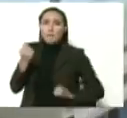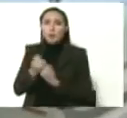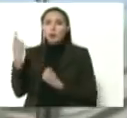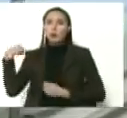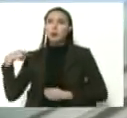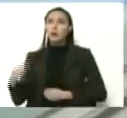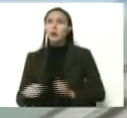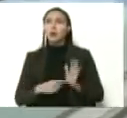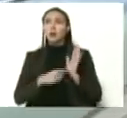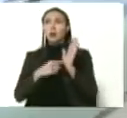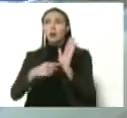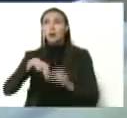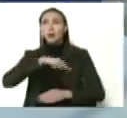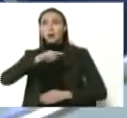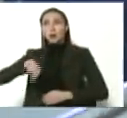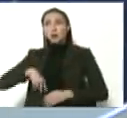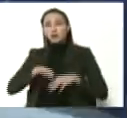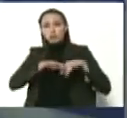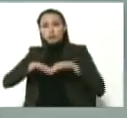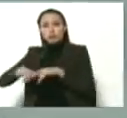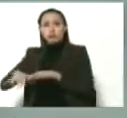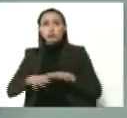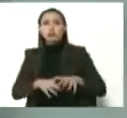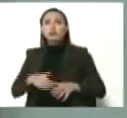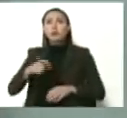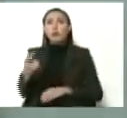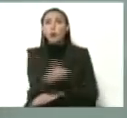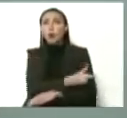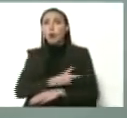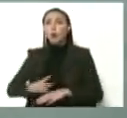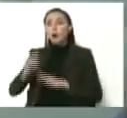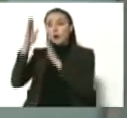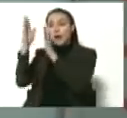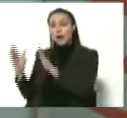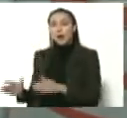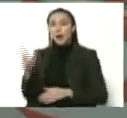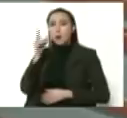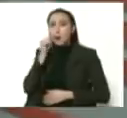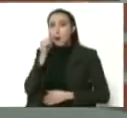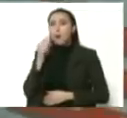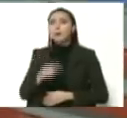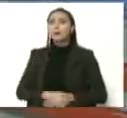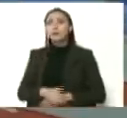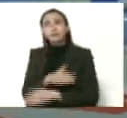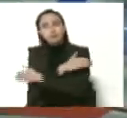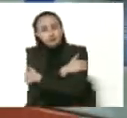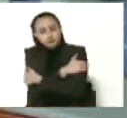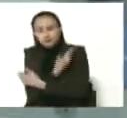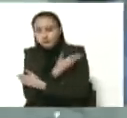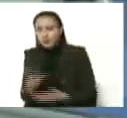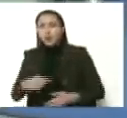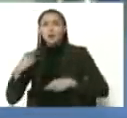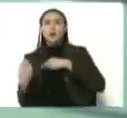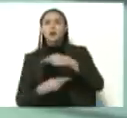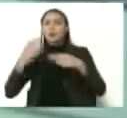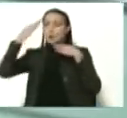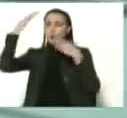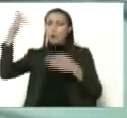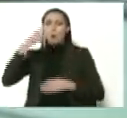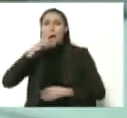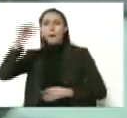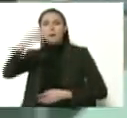muestra nuestro secretario general de gobierno, Lenín Sosa. Le cedo la palabra a Lenín Sosa. Un abrazo solidario y revolucionario, querido